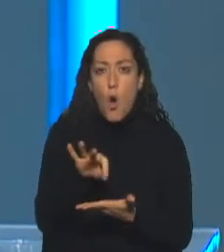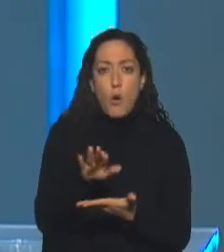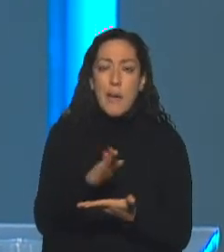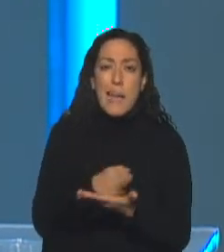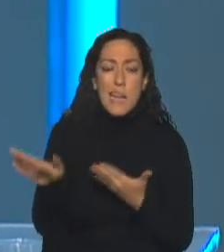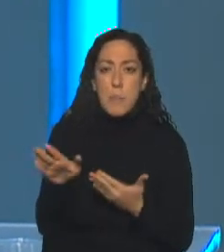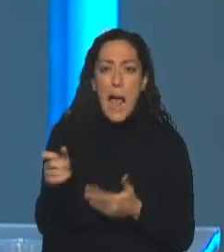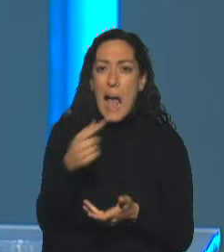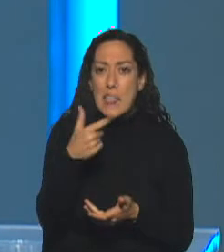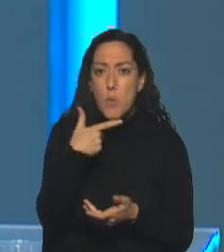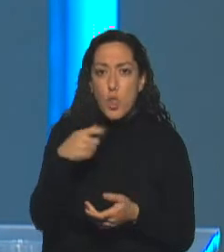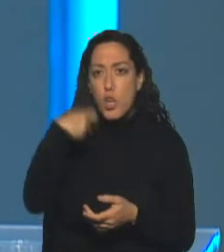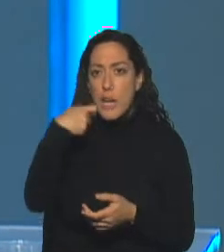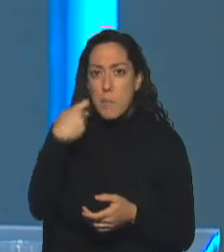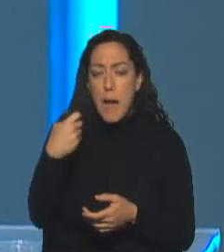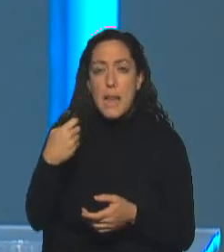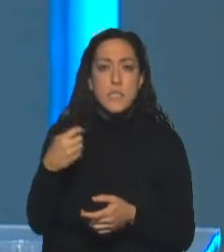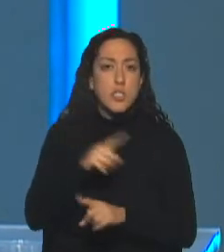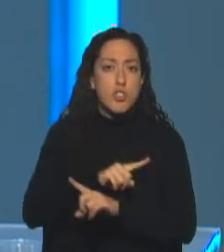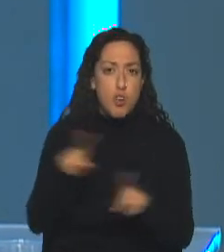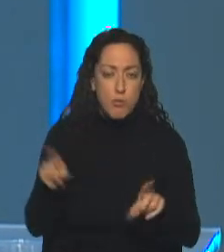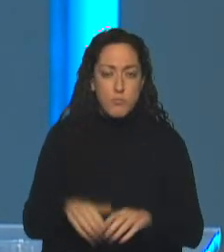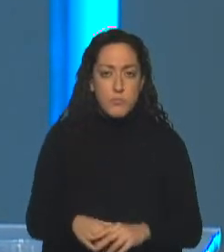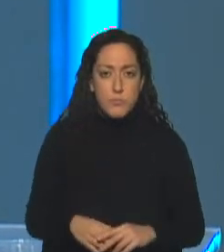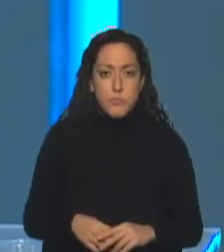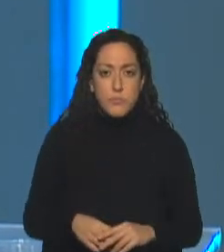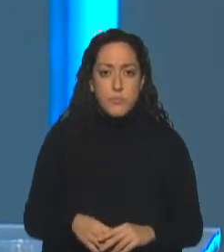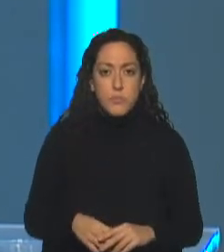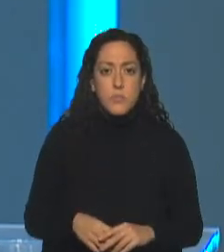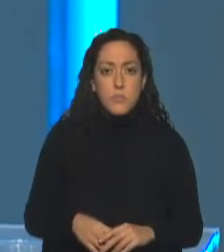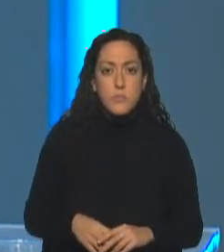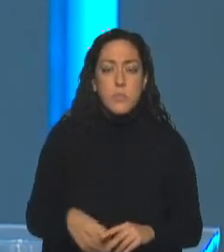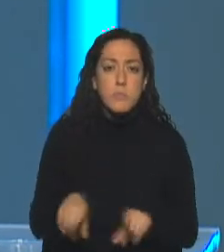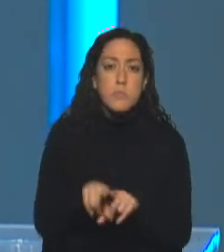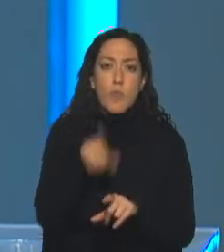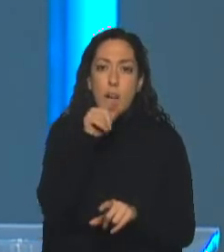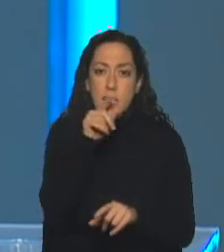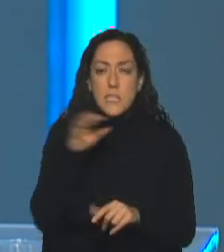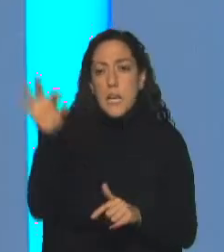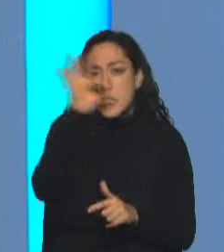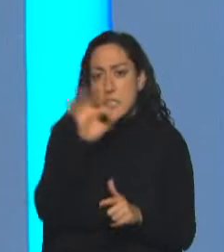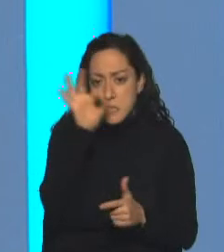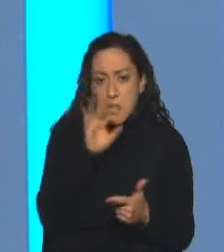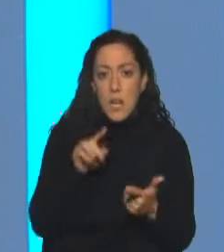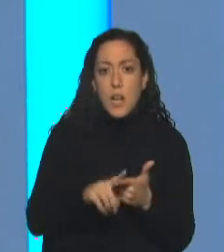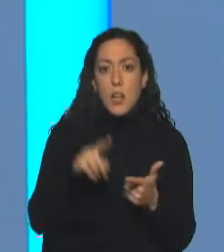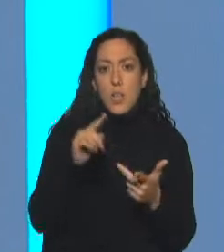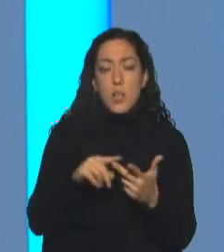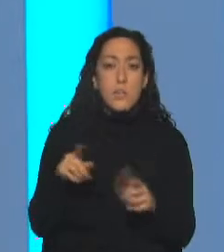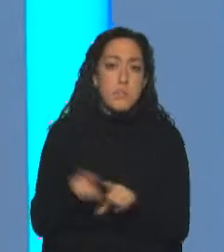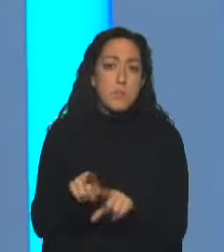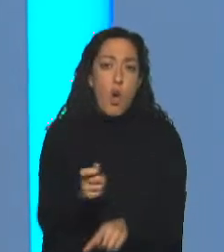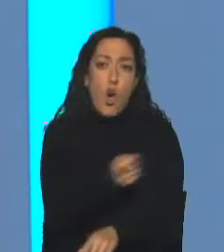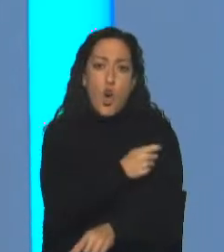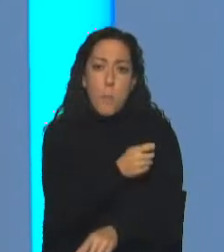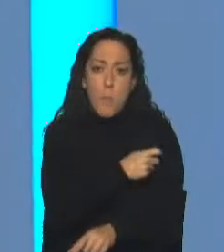el uso de antibióticos en la cría de animales para consumo como las gallinas los cerdos que ahí les aplican hormonas de